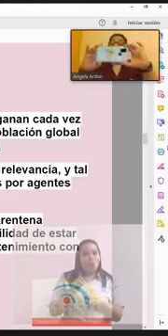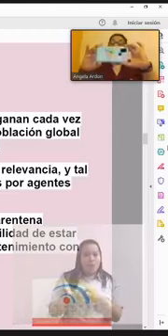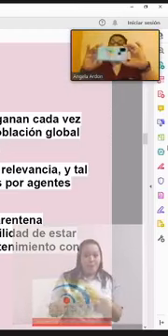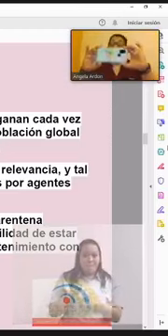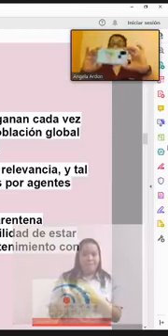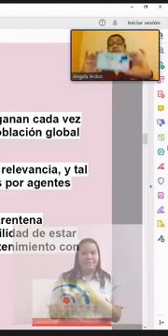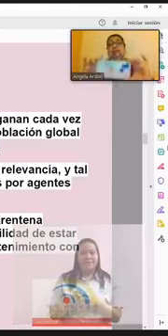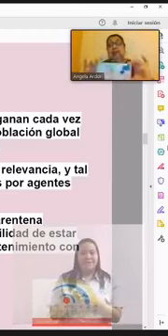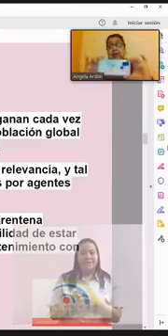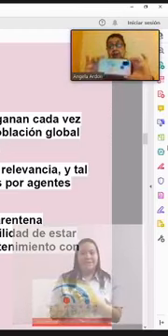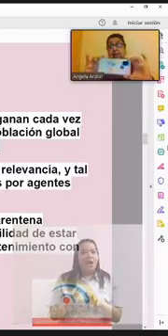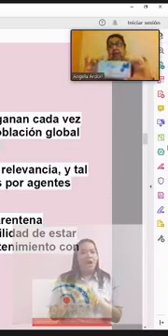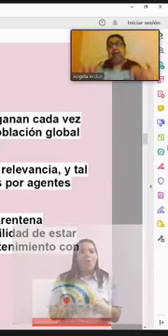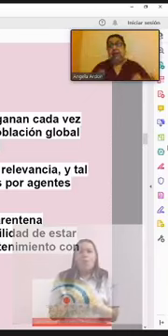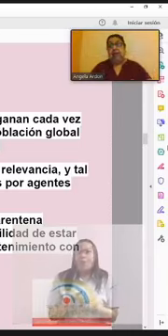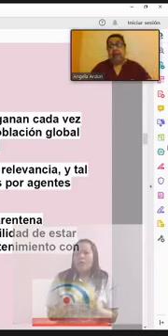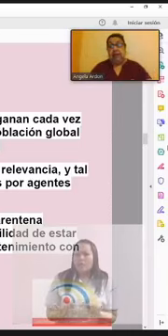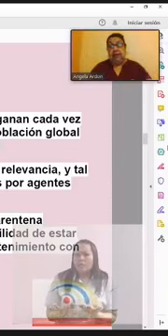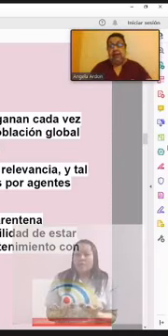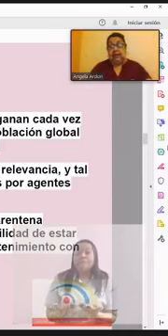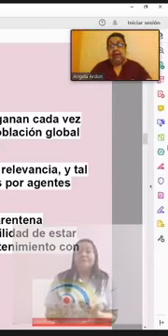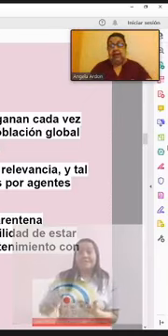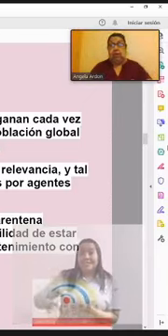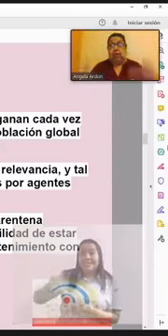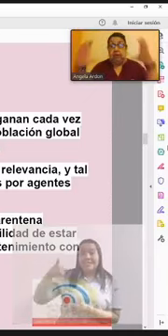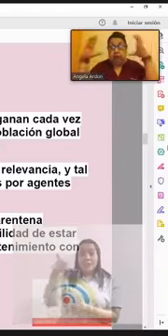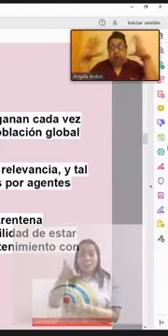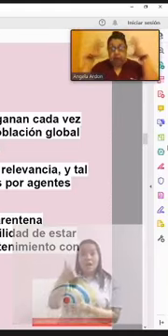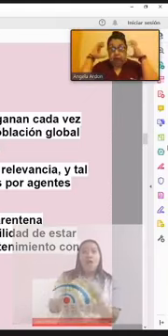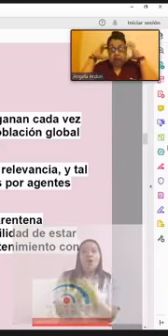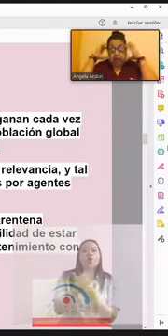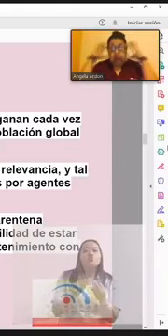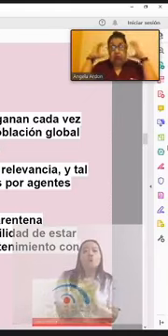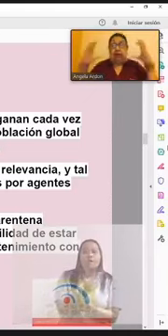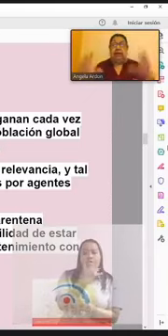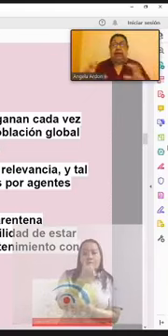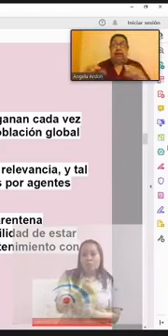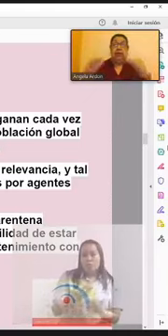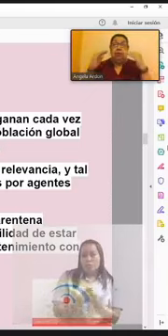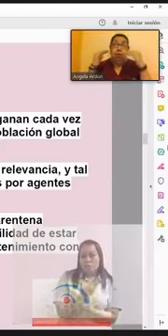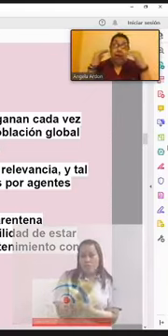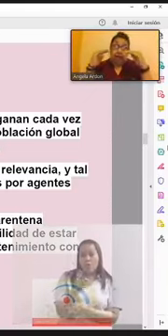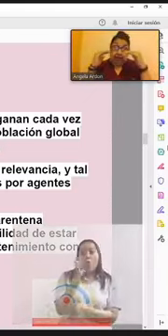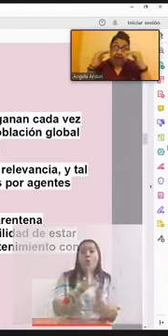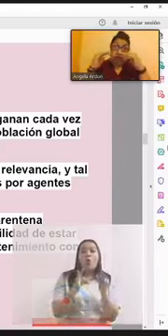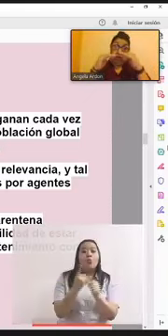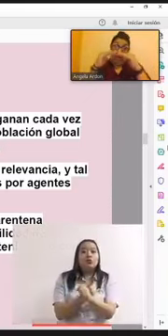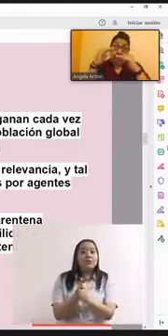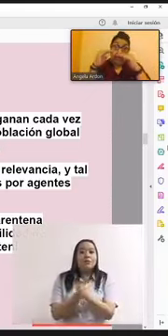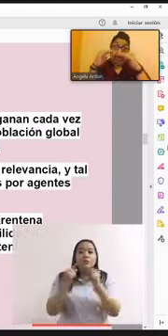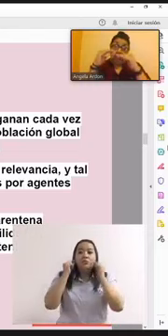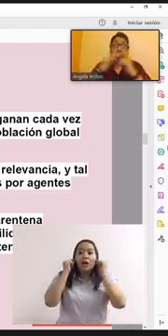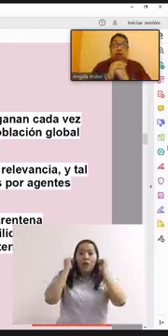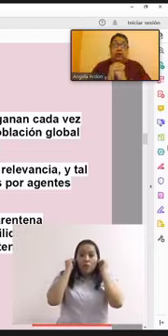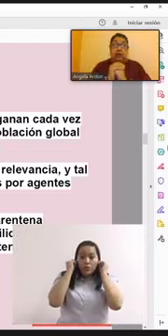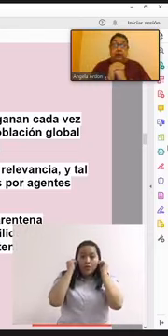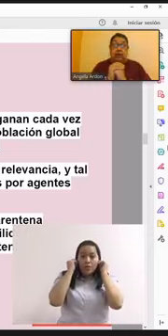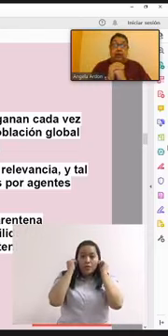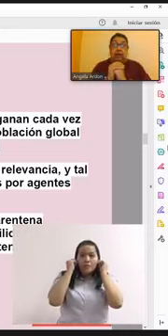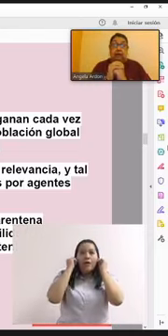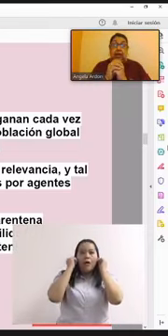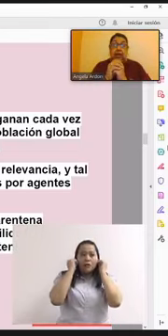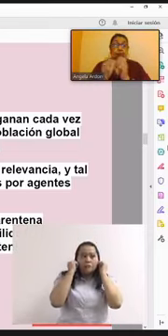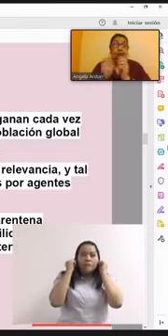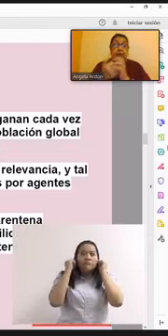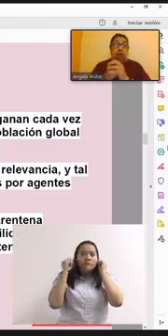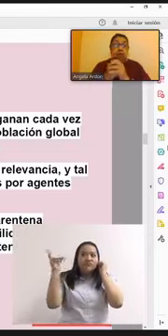los celulares, desde que comenzamos a los auriculares, porque hay cierto nivel de escucha,